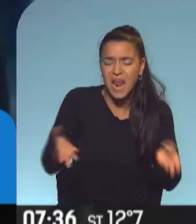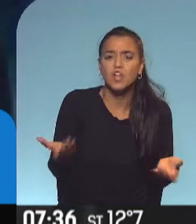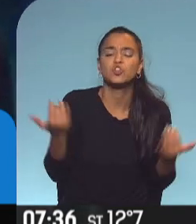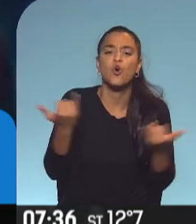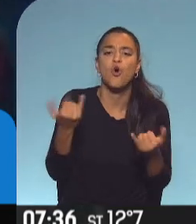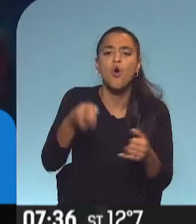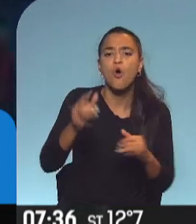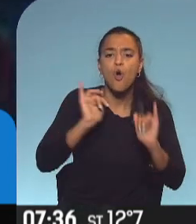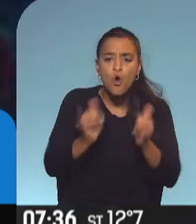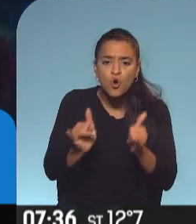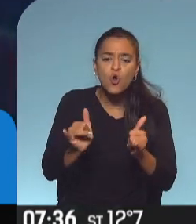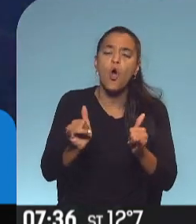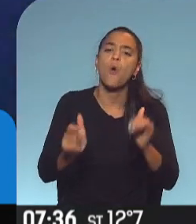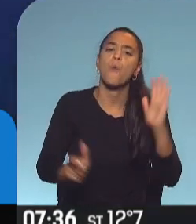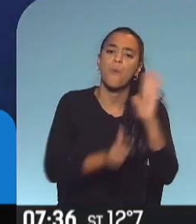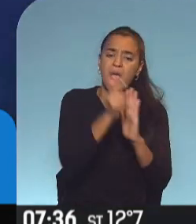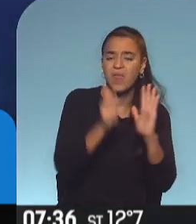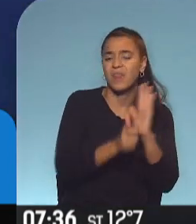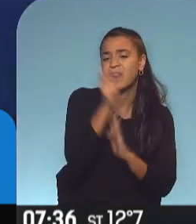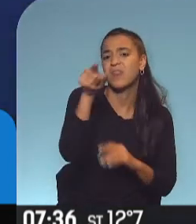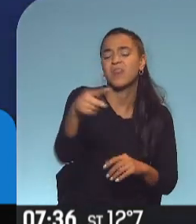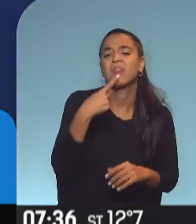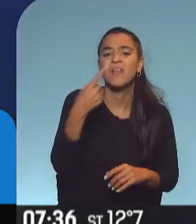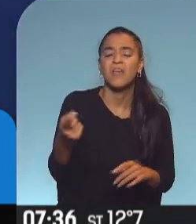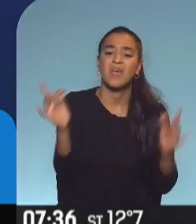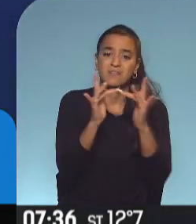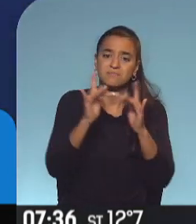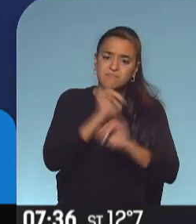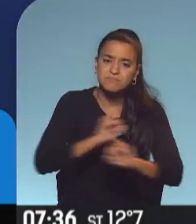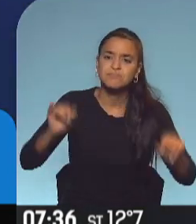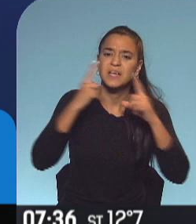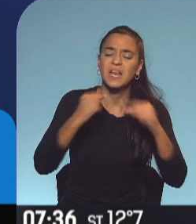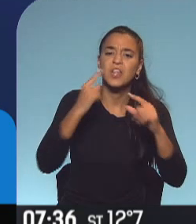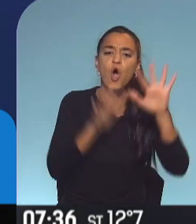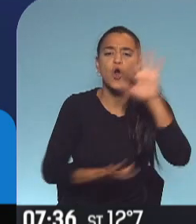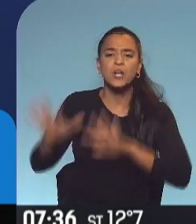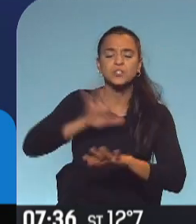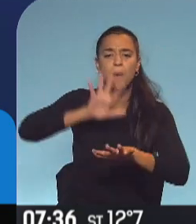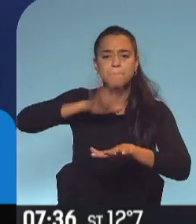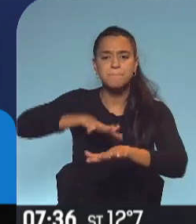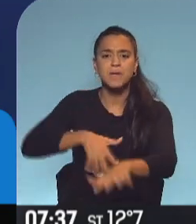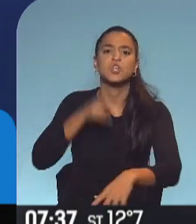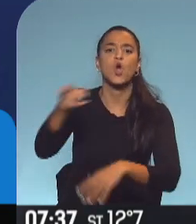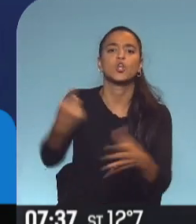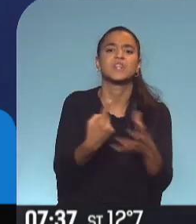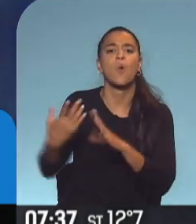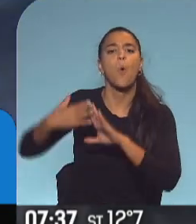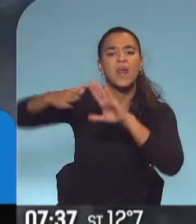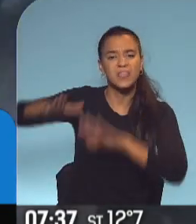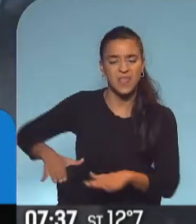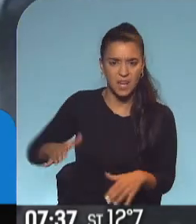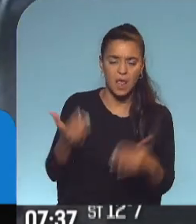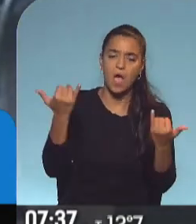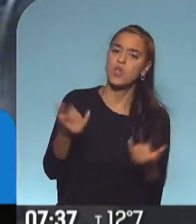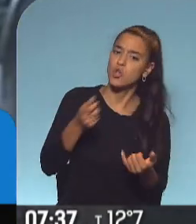hacia una joven influencer que en redes sociales criticó a los organizadores de una marcha anti-cuarentena. Entre